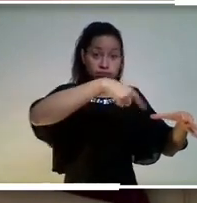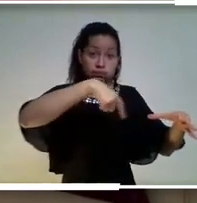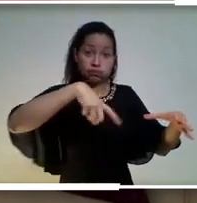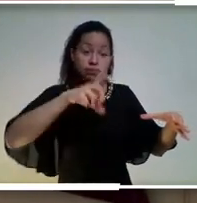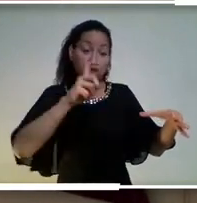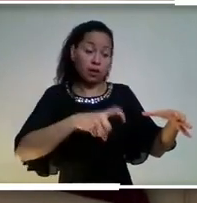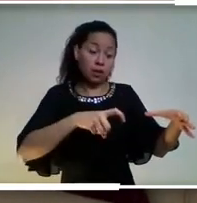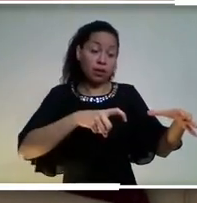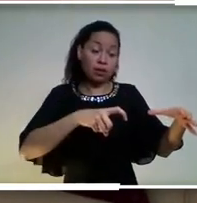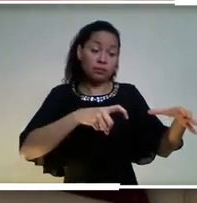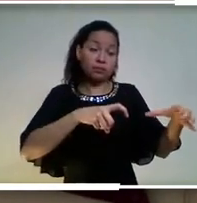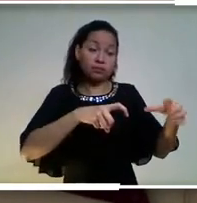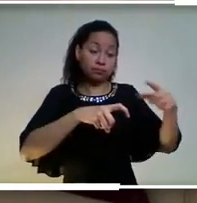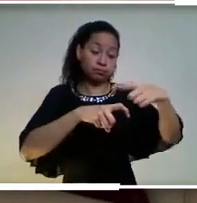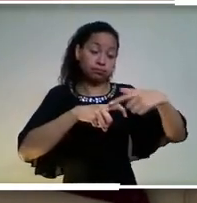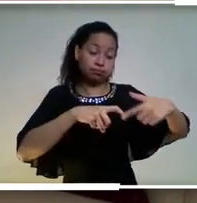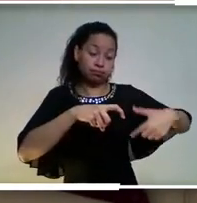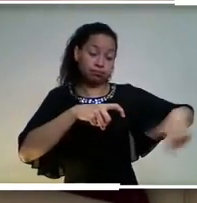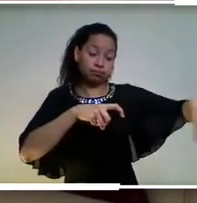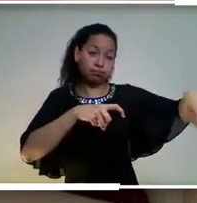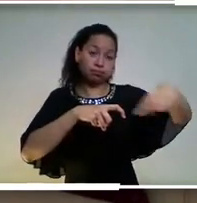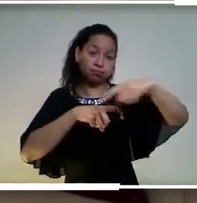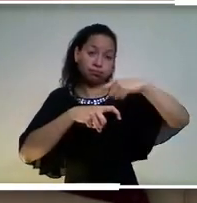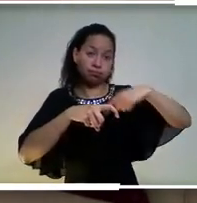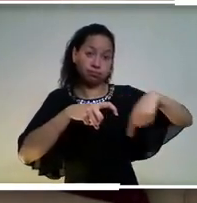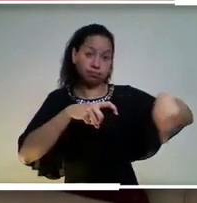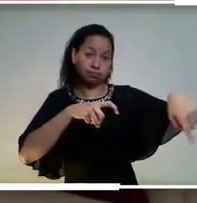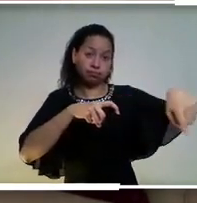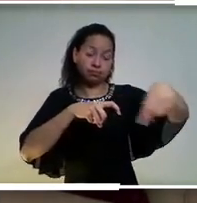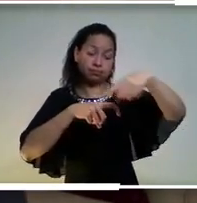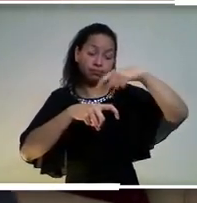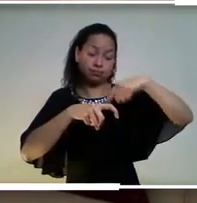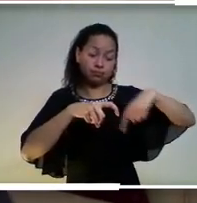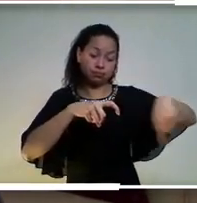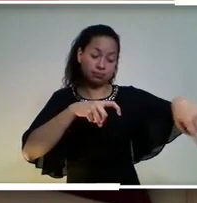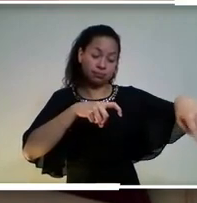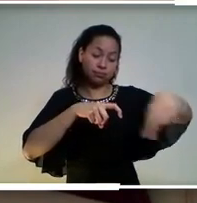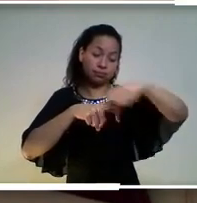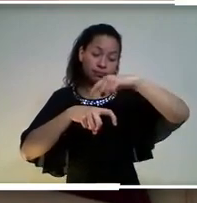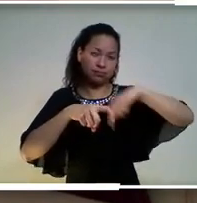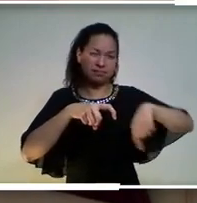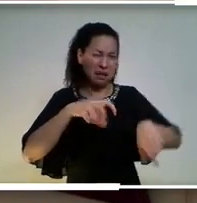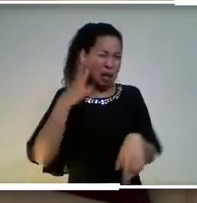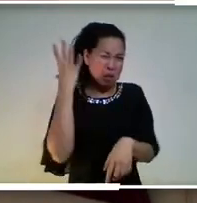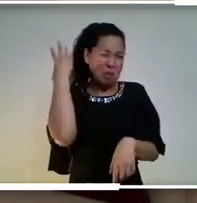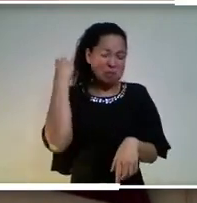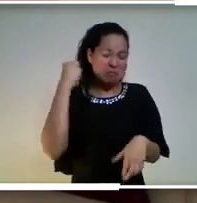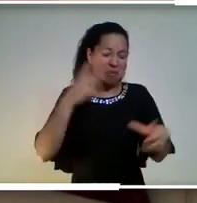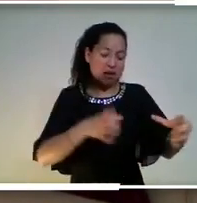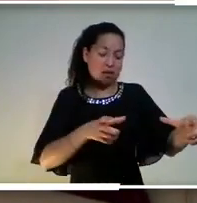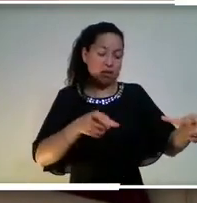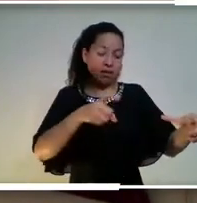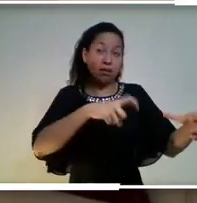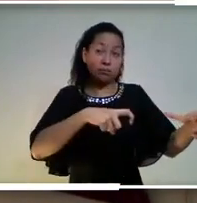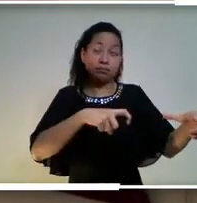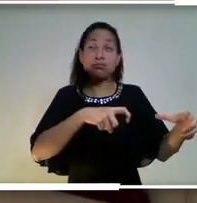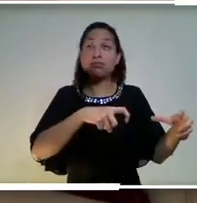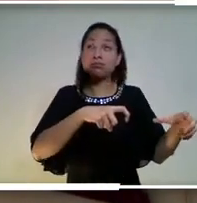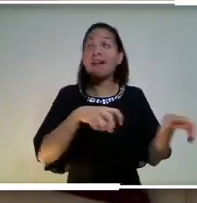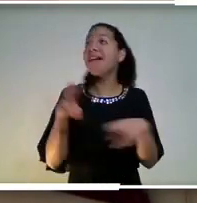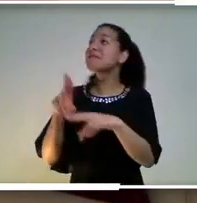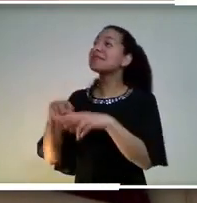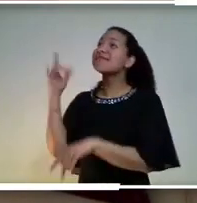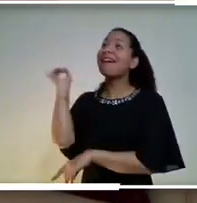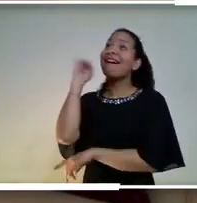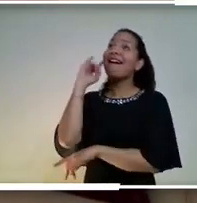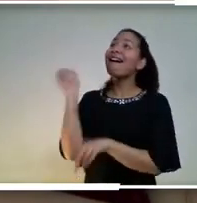giraba de unidad la aguja y salía del ruido allí y cuando lo movía a su algo pasada se arreglaba el disco después menos de 45